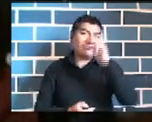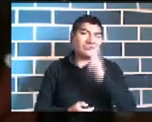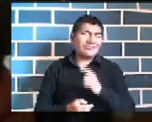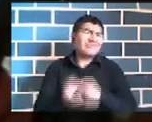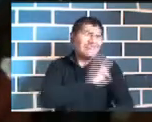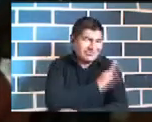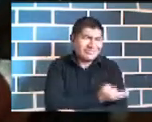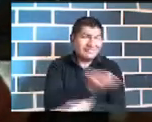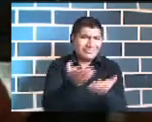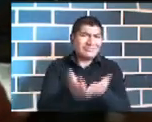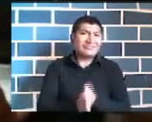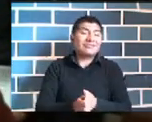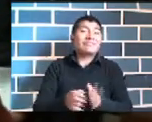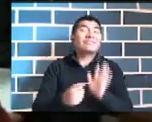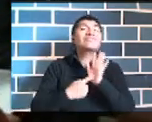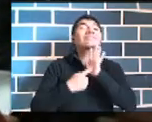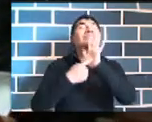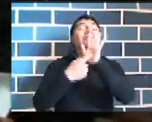Más fuerte.